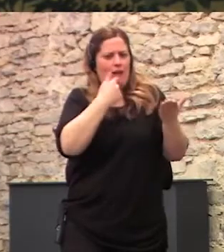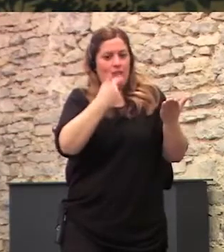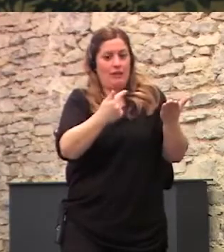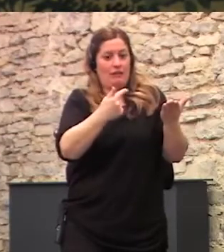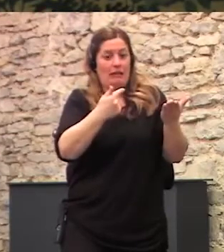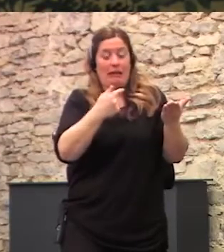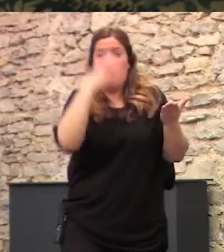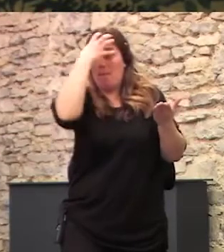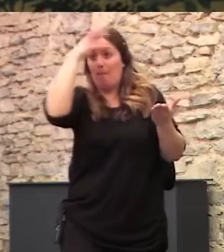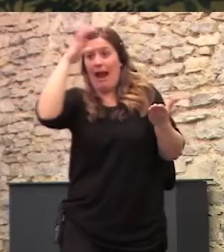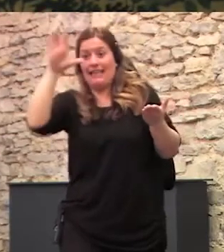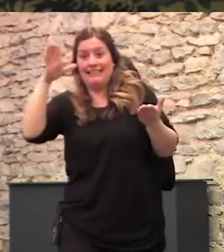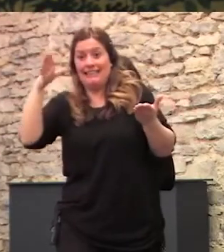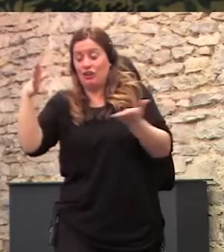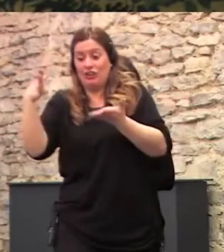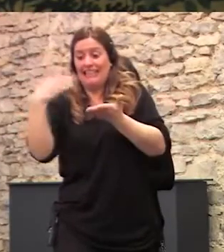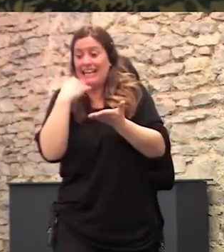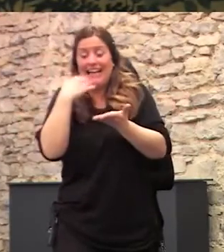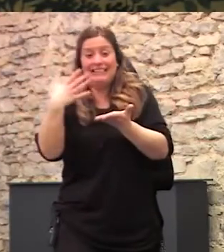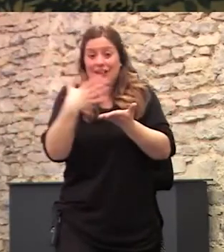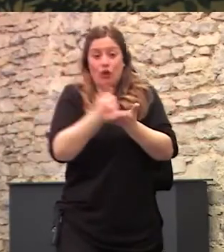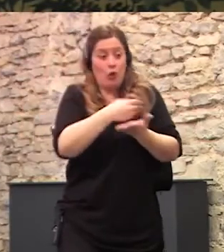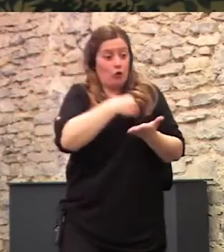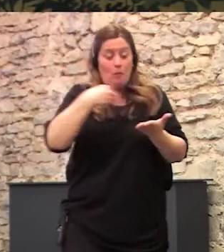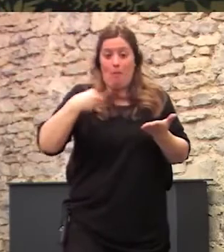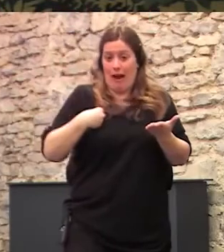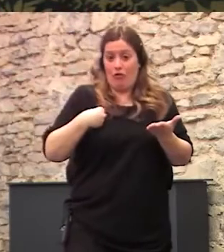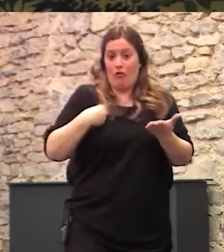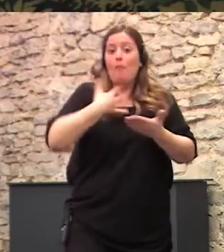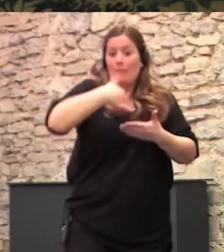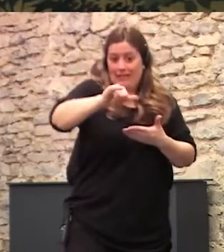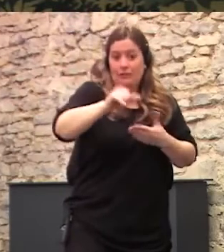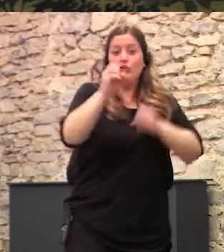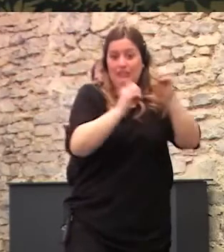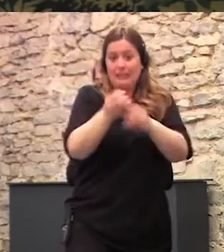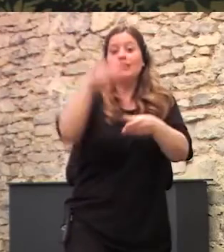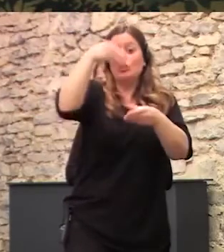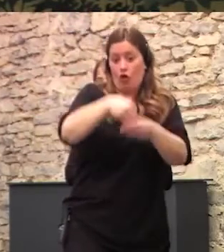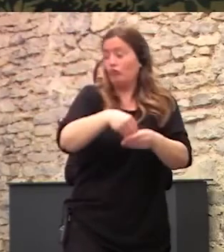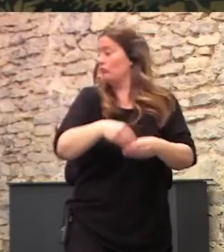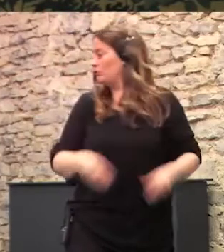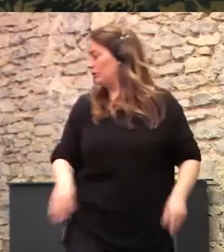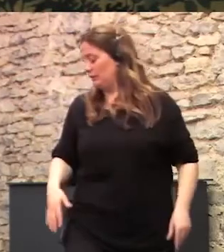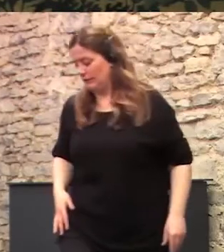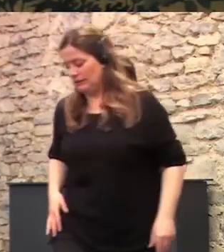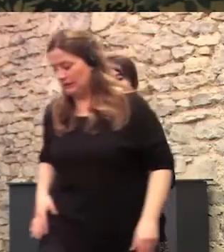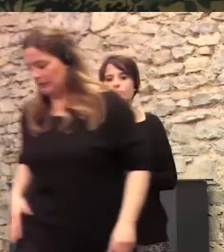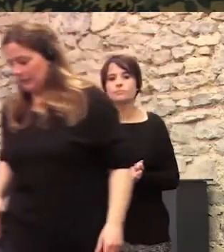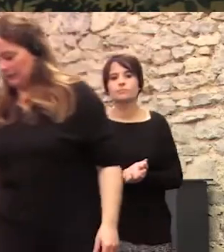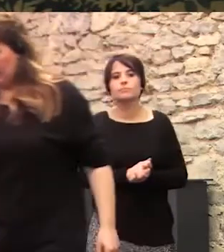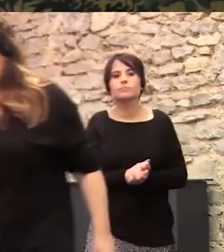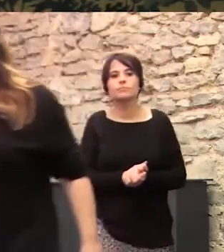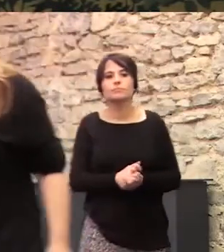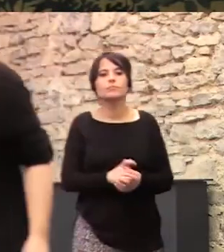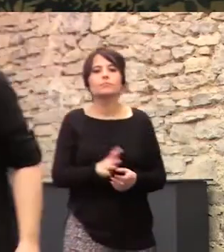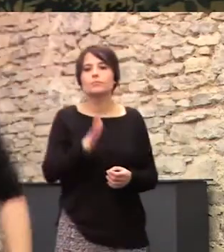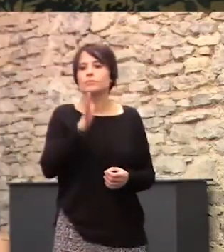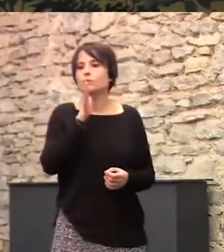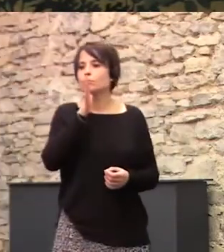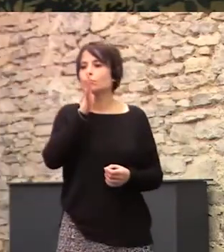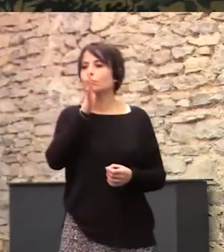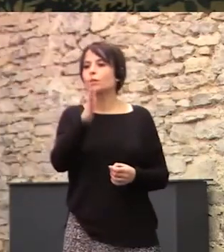nuestros países el sistema bancario hace préstamos con intereses. ¿Por qué? Porque para esto no